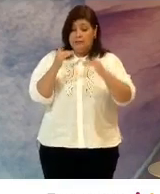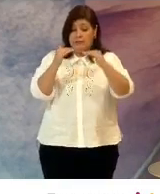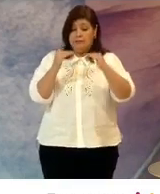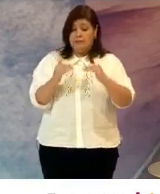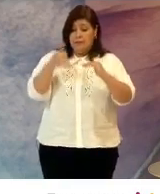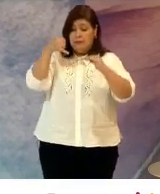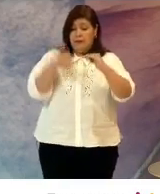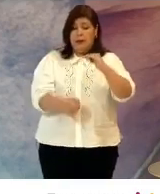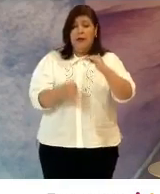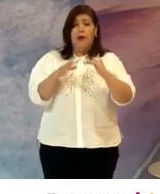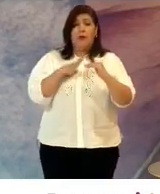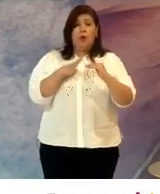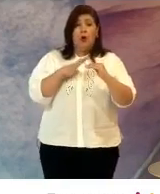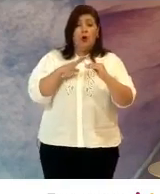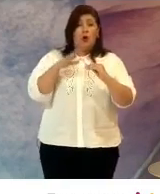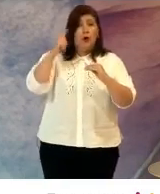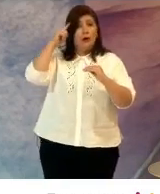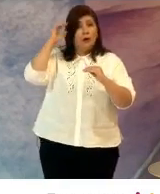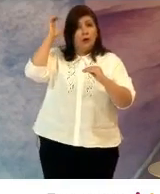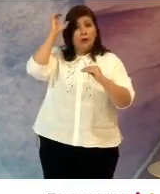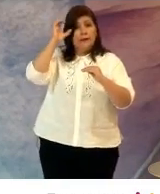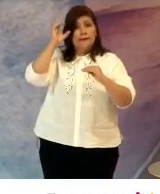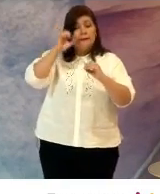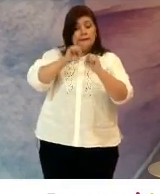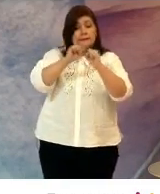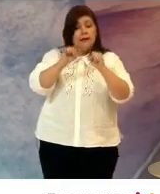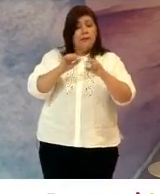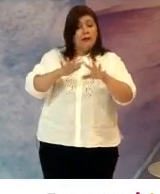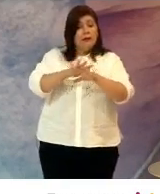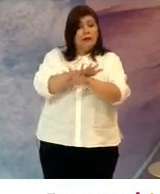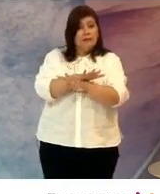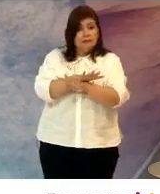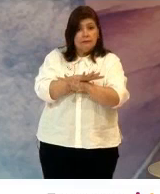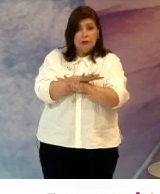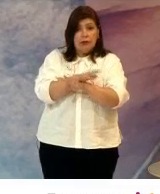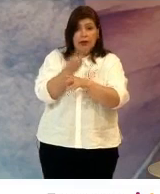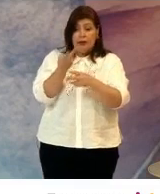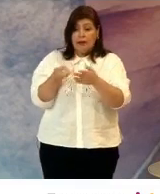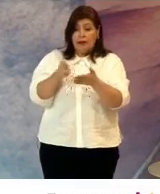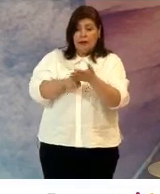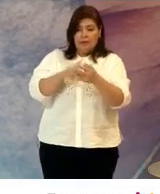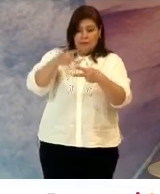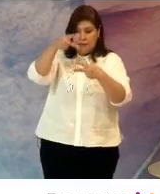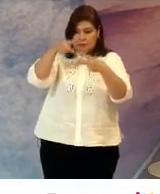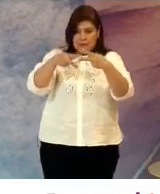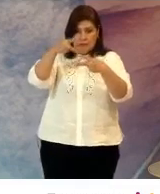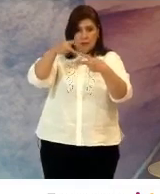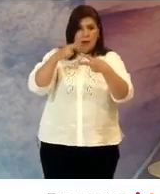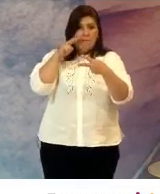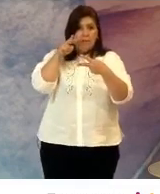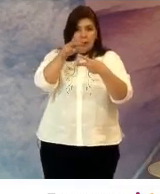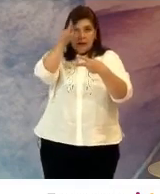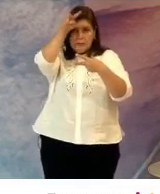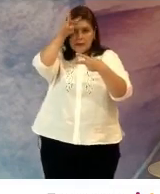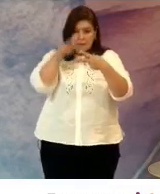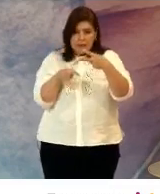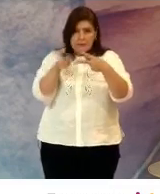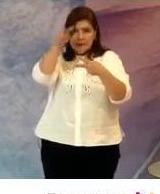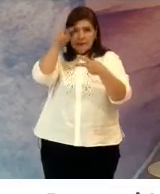conciencia del sistema de cambio, ver estos dos lados, no solo la parte superior